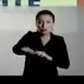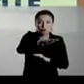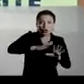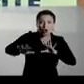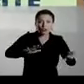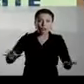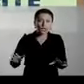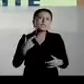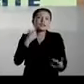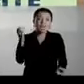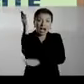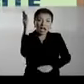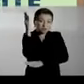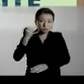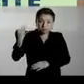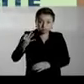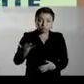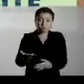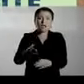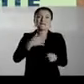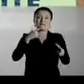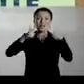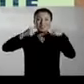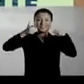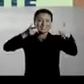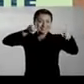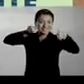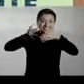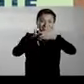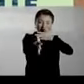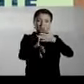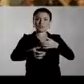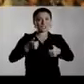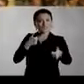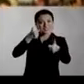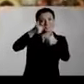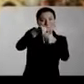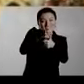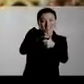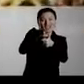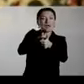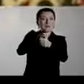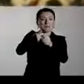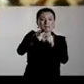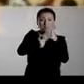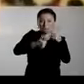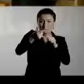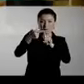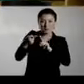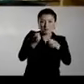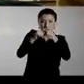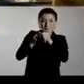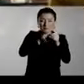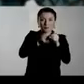cosas. Y una condición fundamental para ello es que la política sea más transparente, más cercana, más participativa.